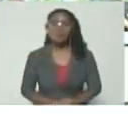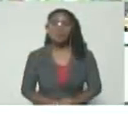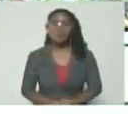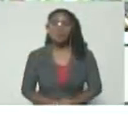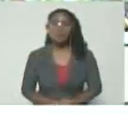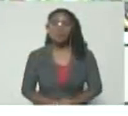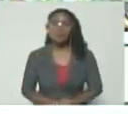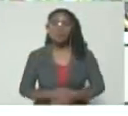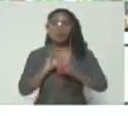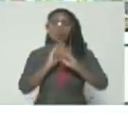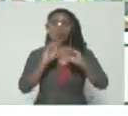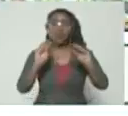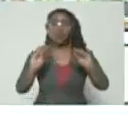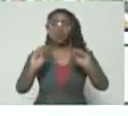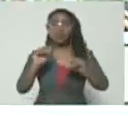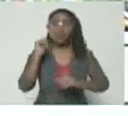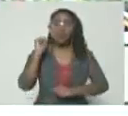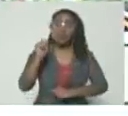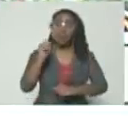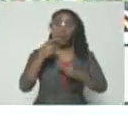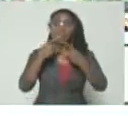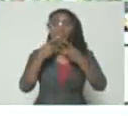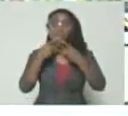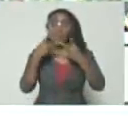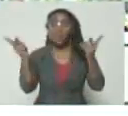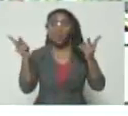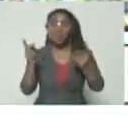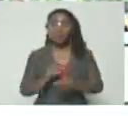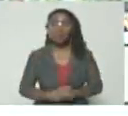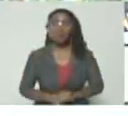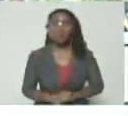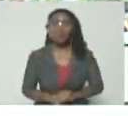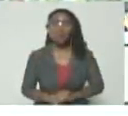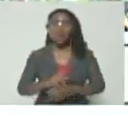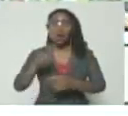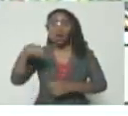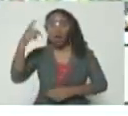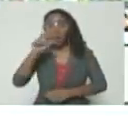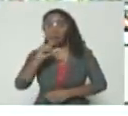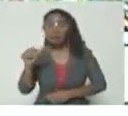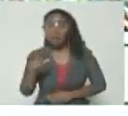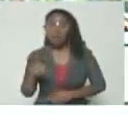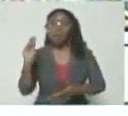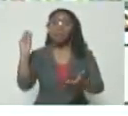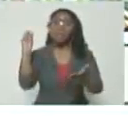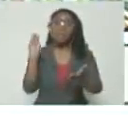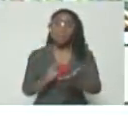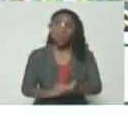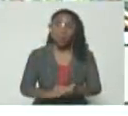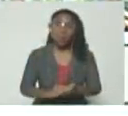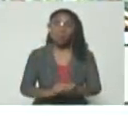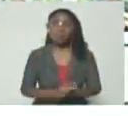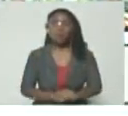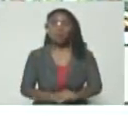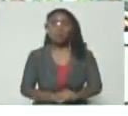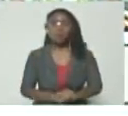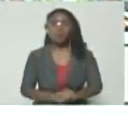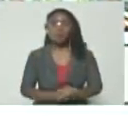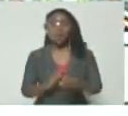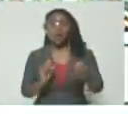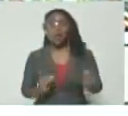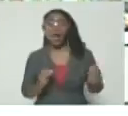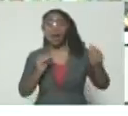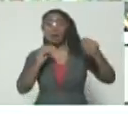hay que convocar muy bien, públicamente, la próxima semana se va a instalar el Consejo